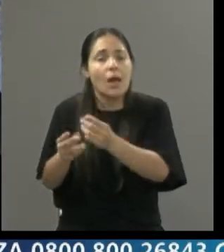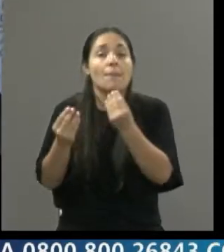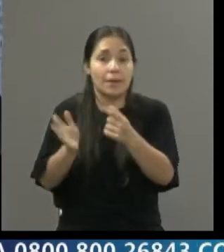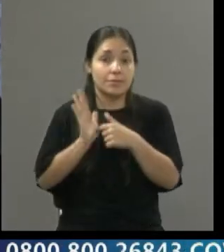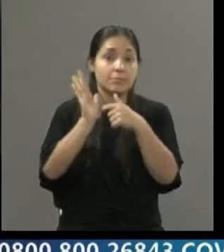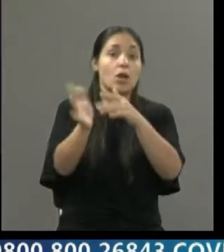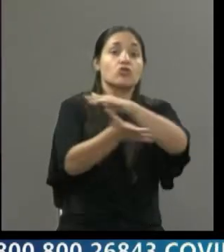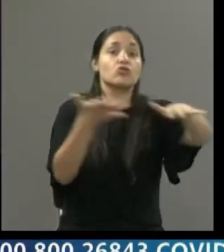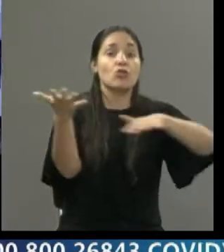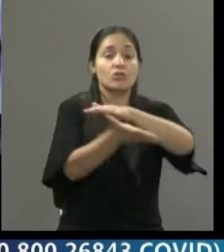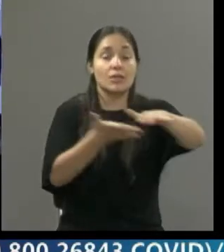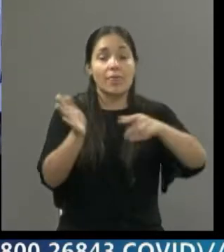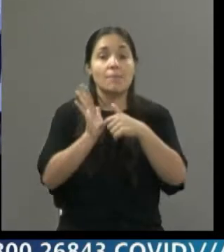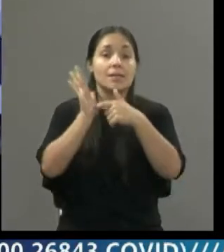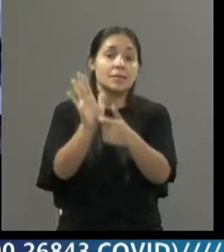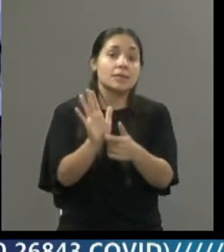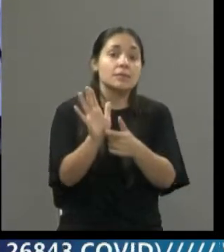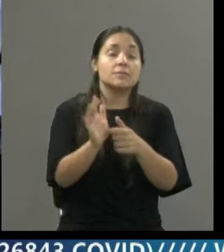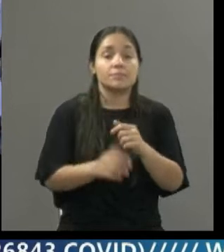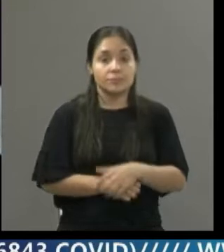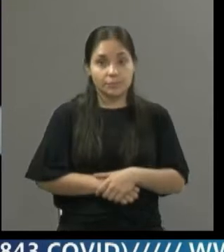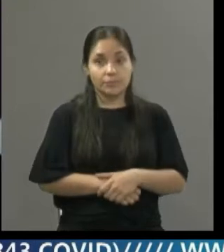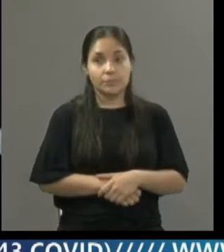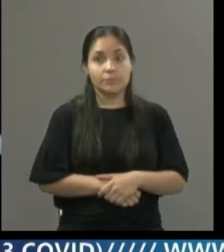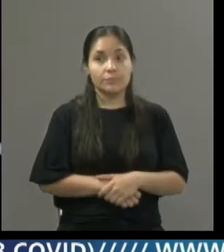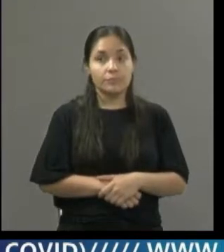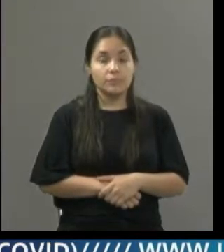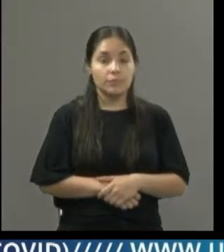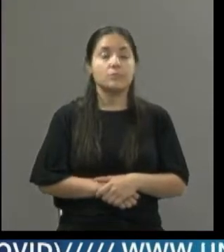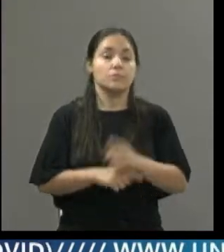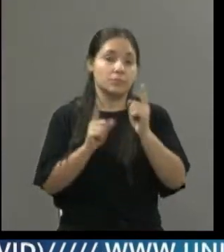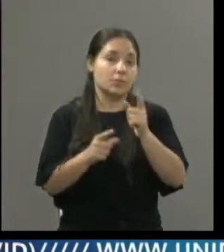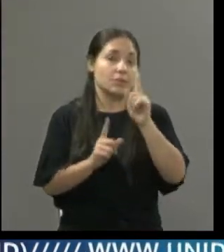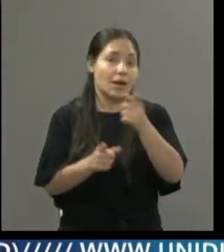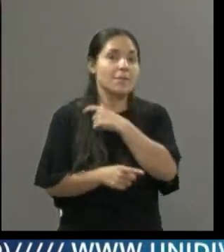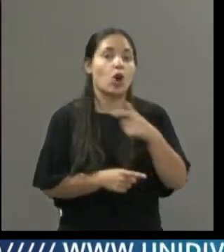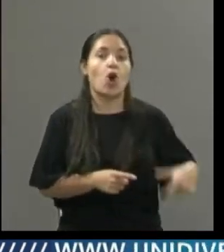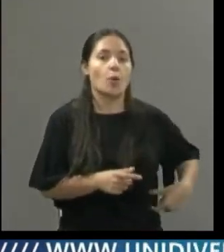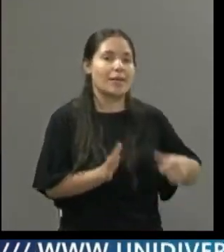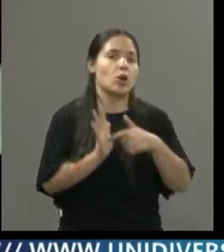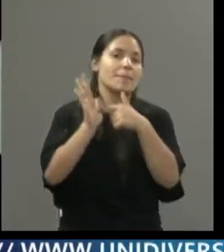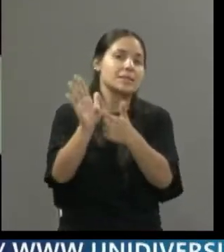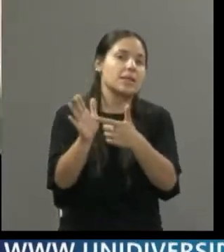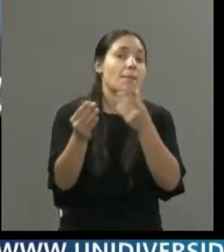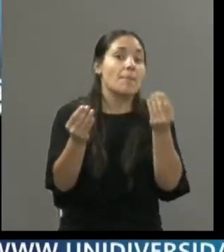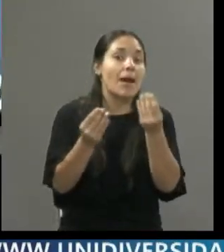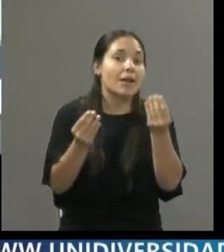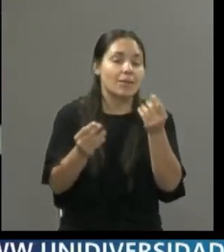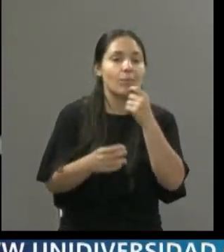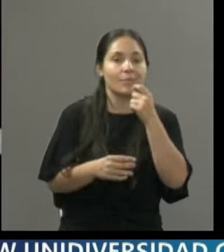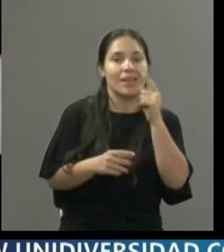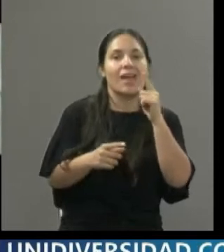la sociedad y a las distintas instancias, ¿no?, que conforman al Estado, por ejemplo, para poder incidir en